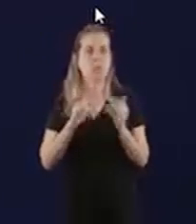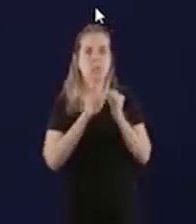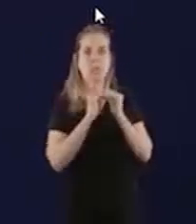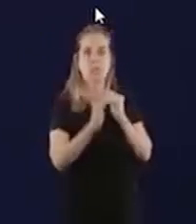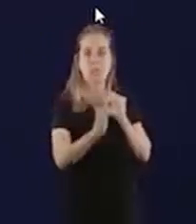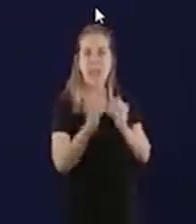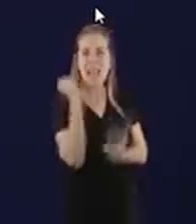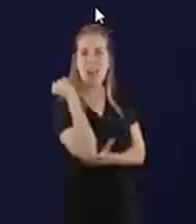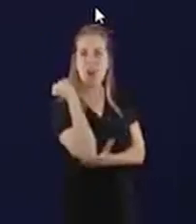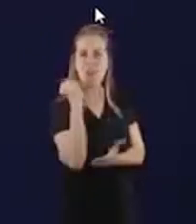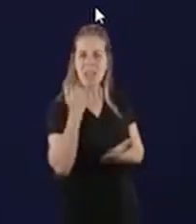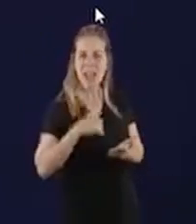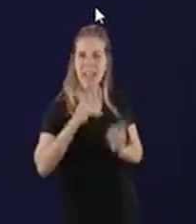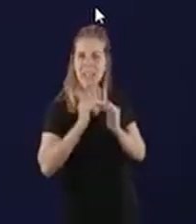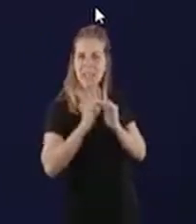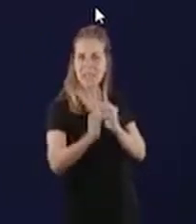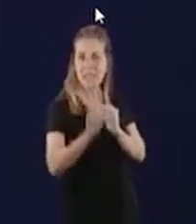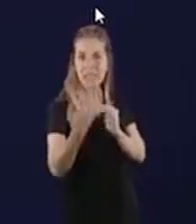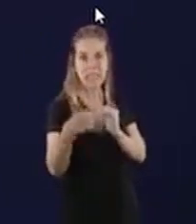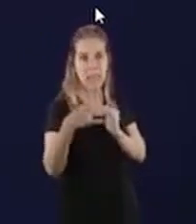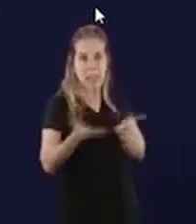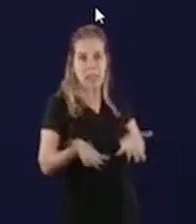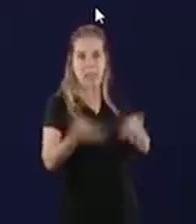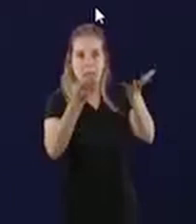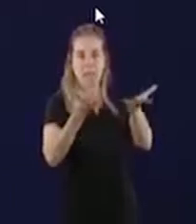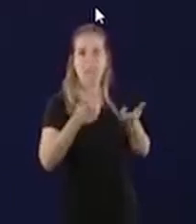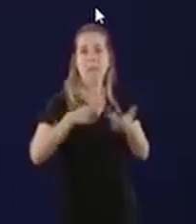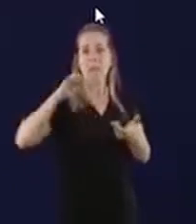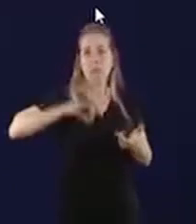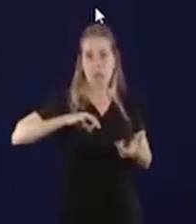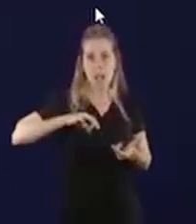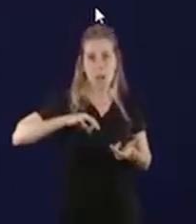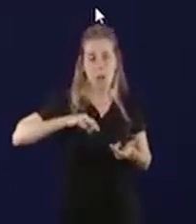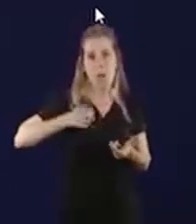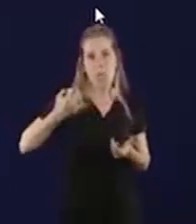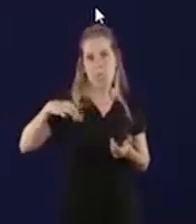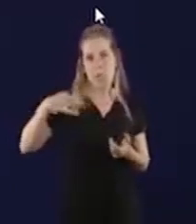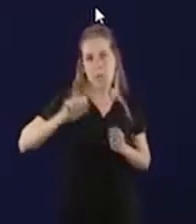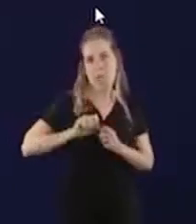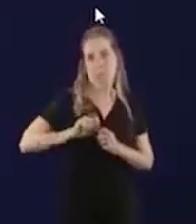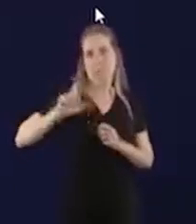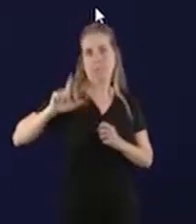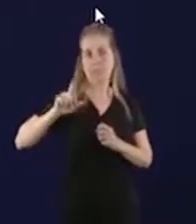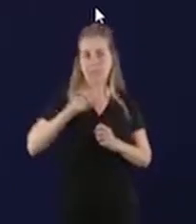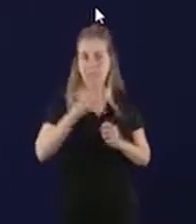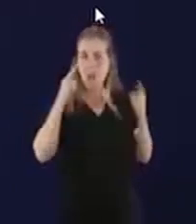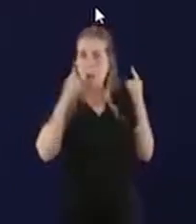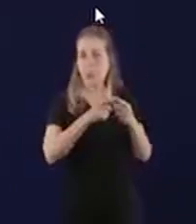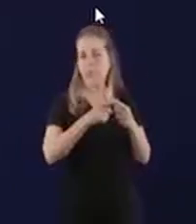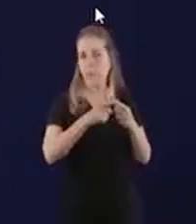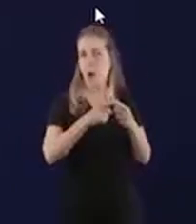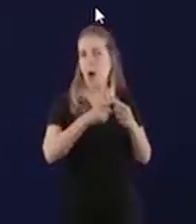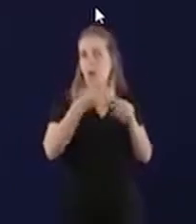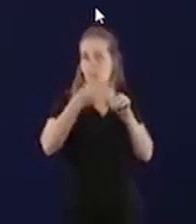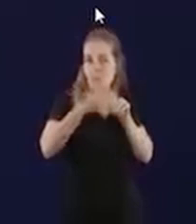Argentina que empezar a crecer de manera urgente y mejorar el salario de la gente digo eso es el punto cero de o El Punto de partida